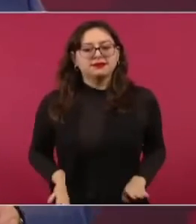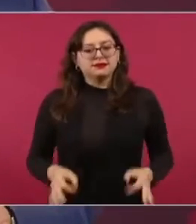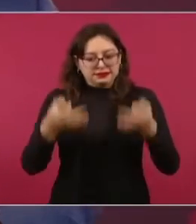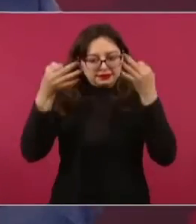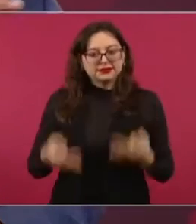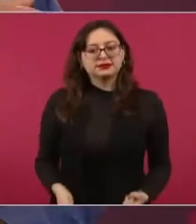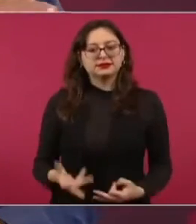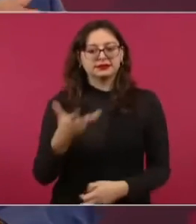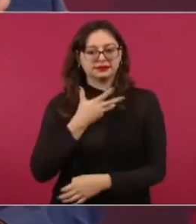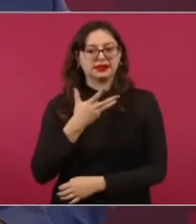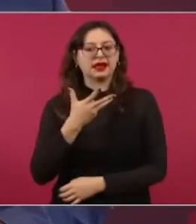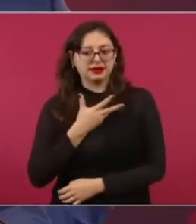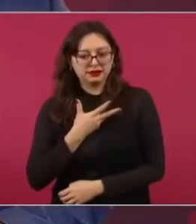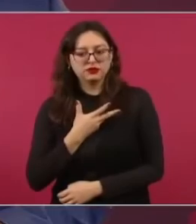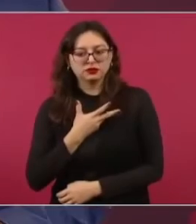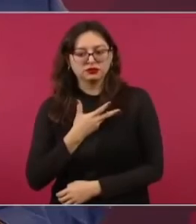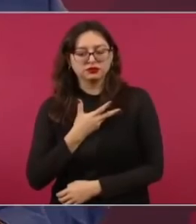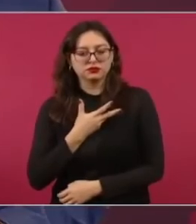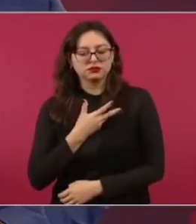del pueblo